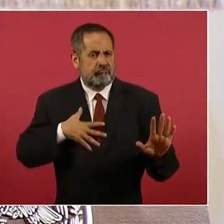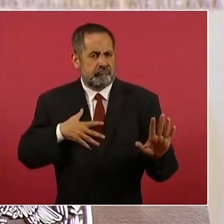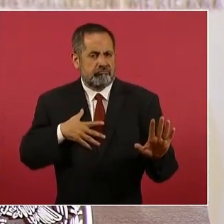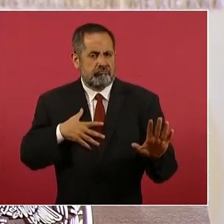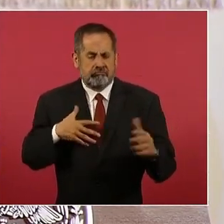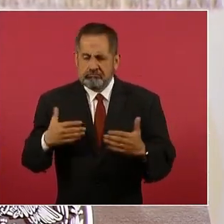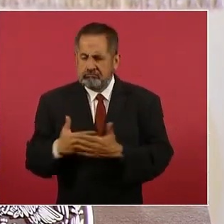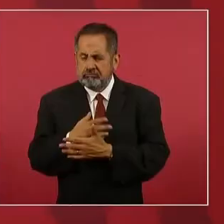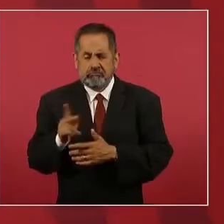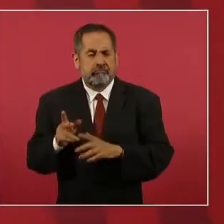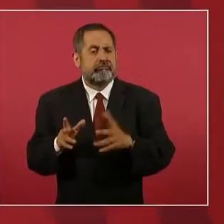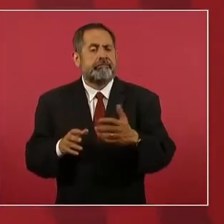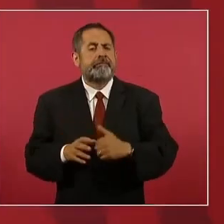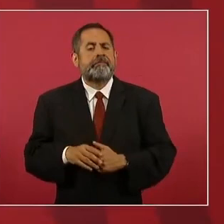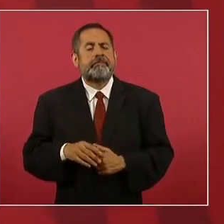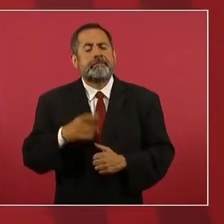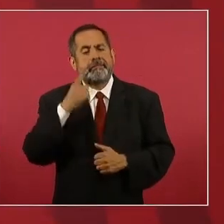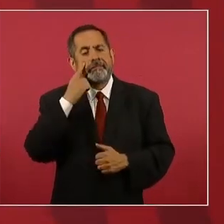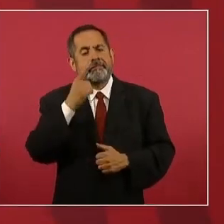lo que decía